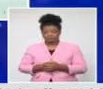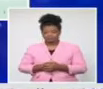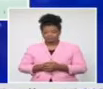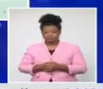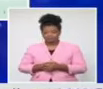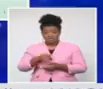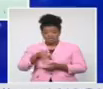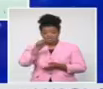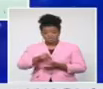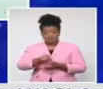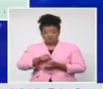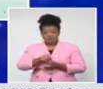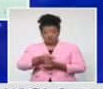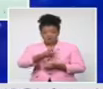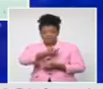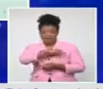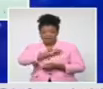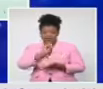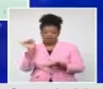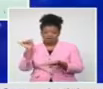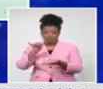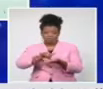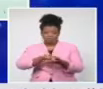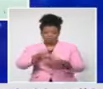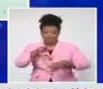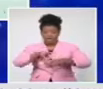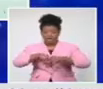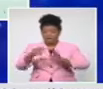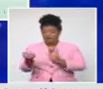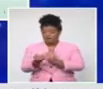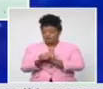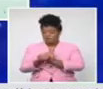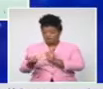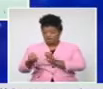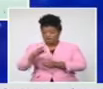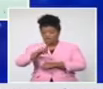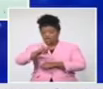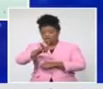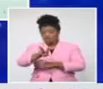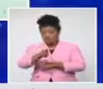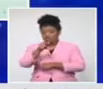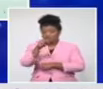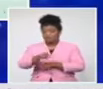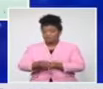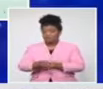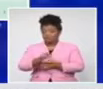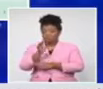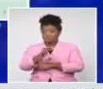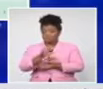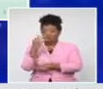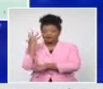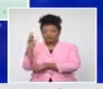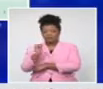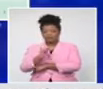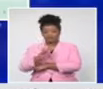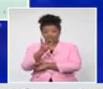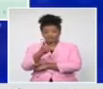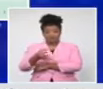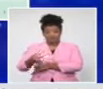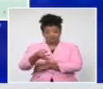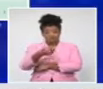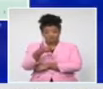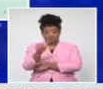España. En La Habana se confirman 12 casos importados, 3 del municipio 10 de